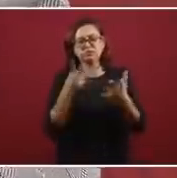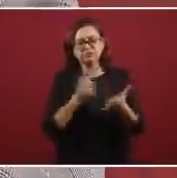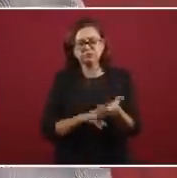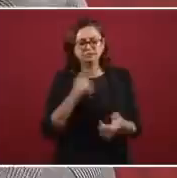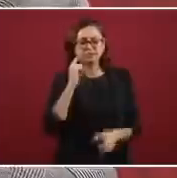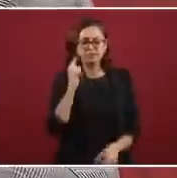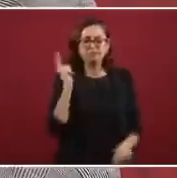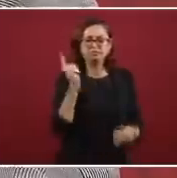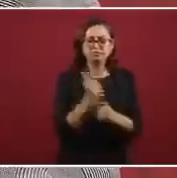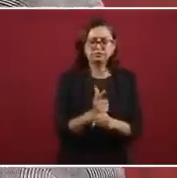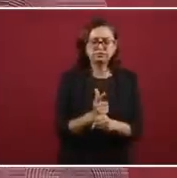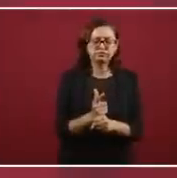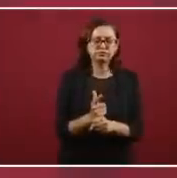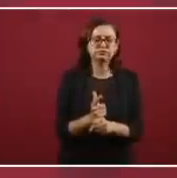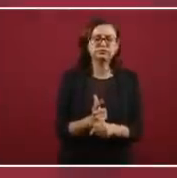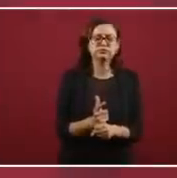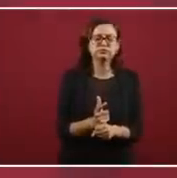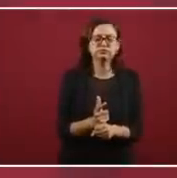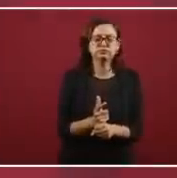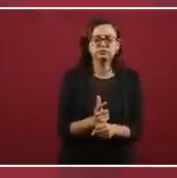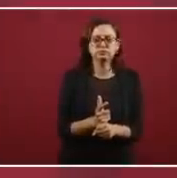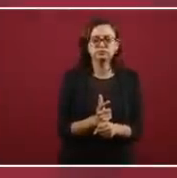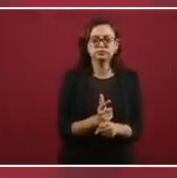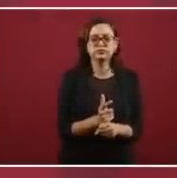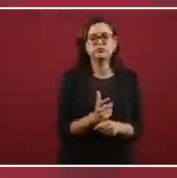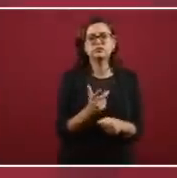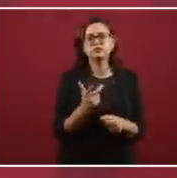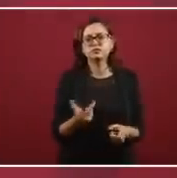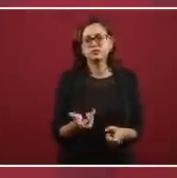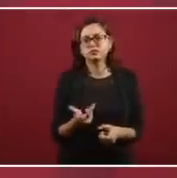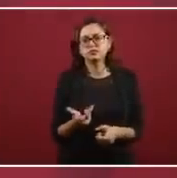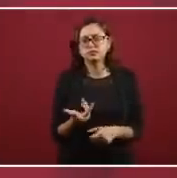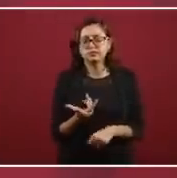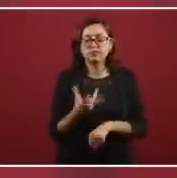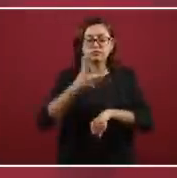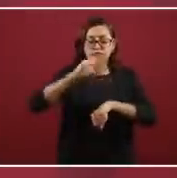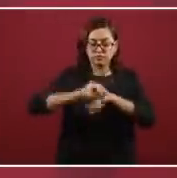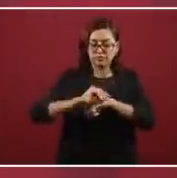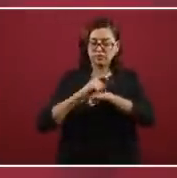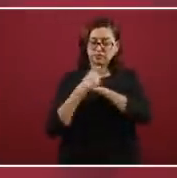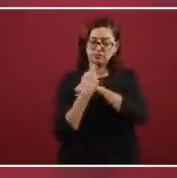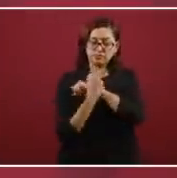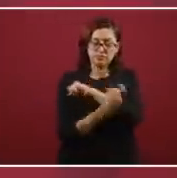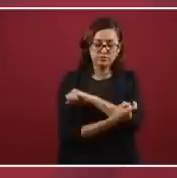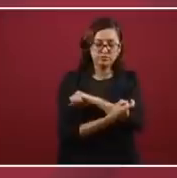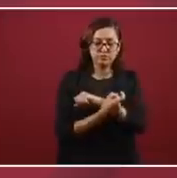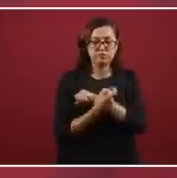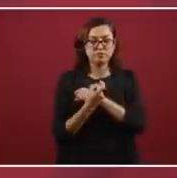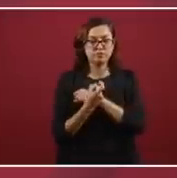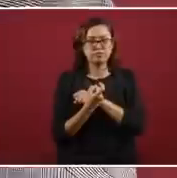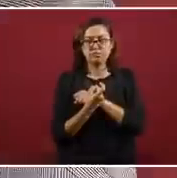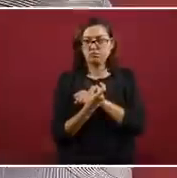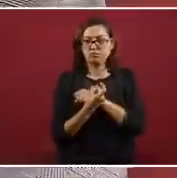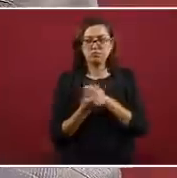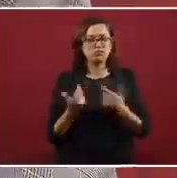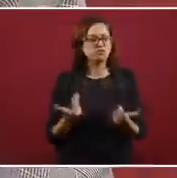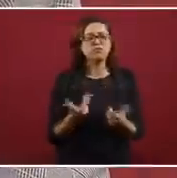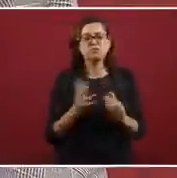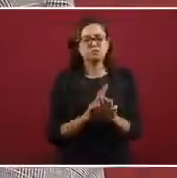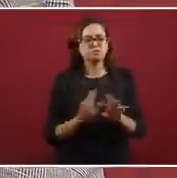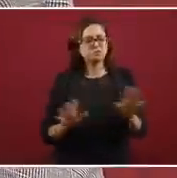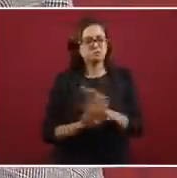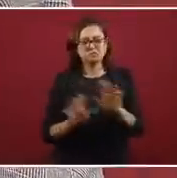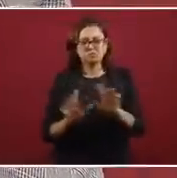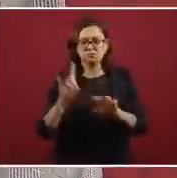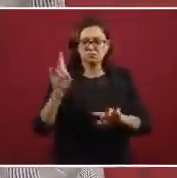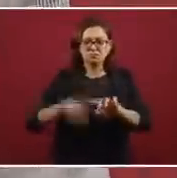detectar aquellos, hay una cosa que se llama permisos automáticos, de no otorgar los permisos